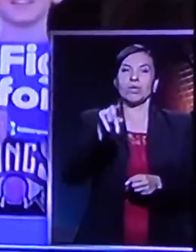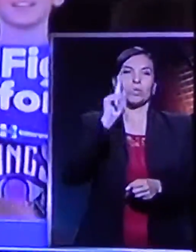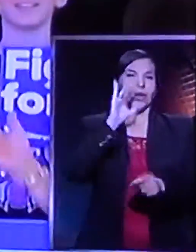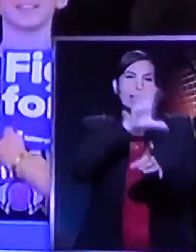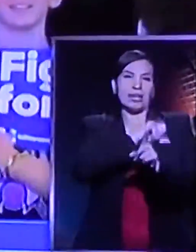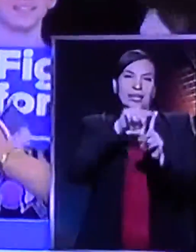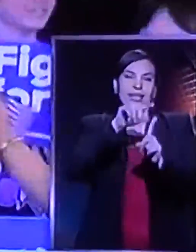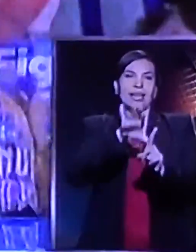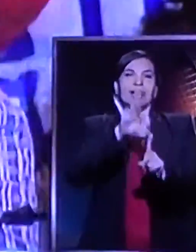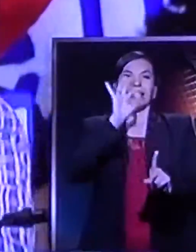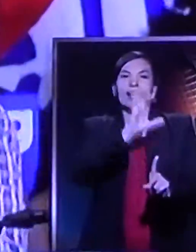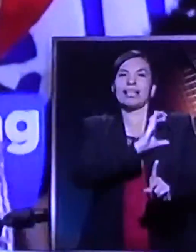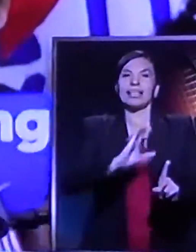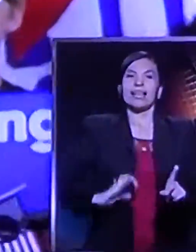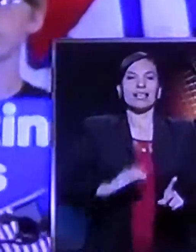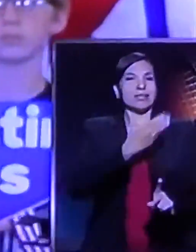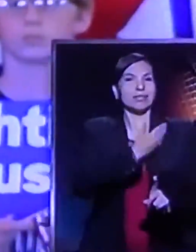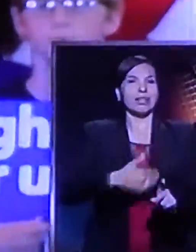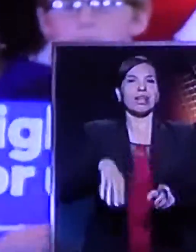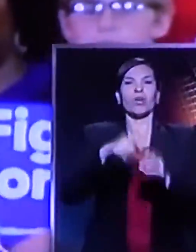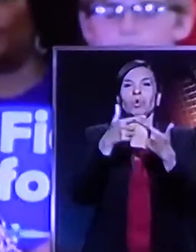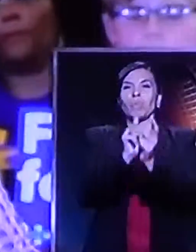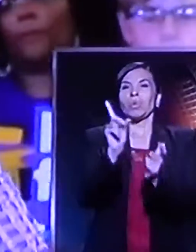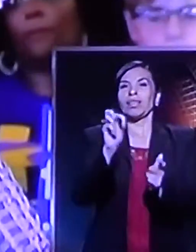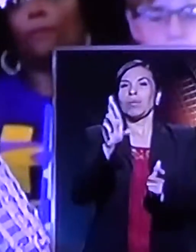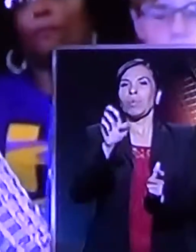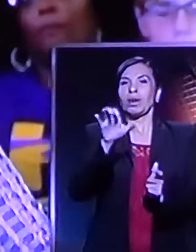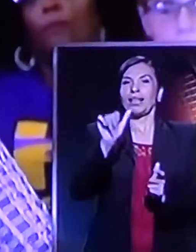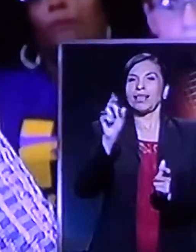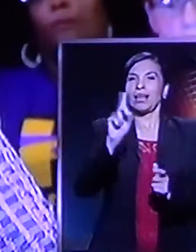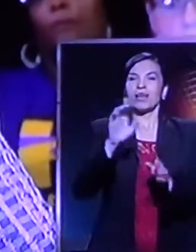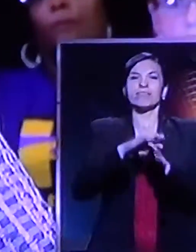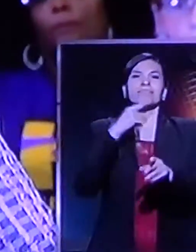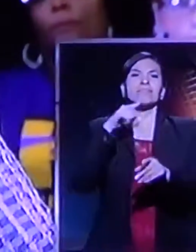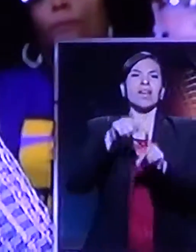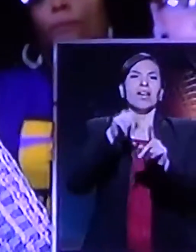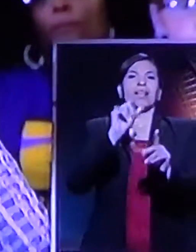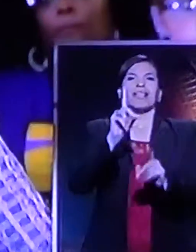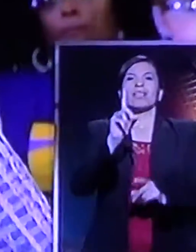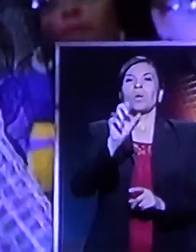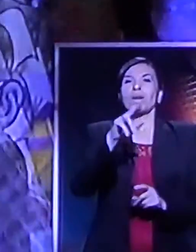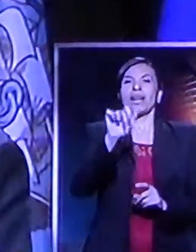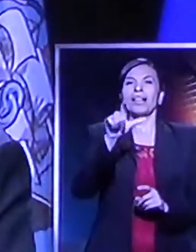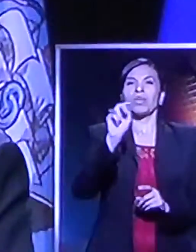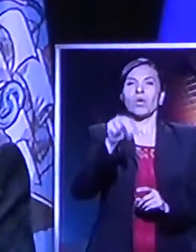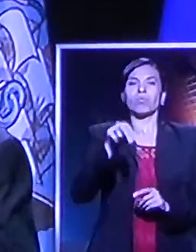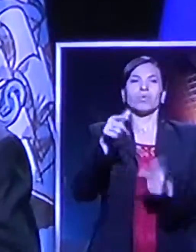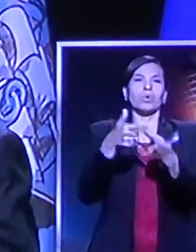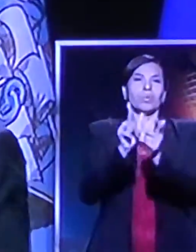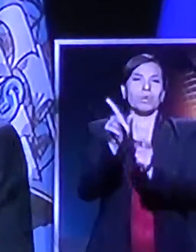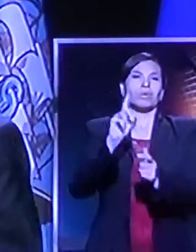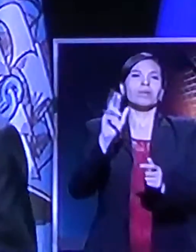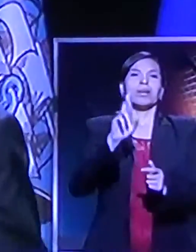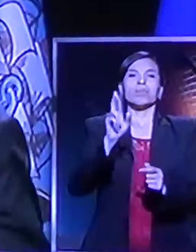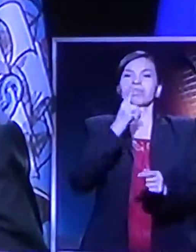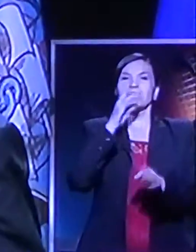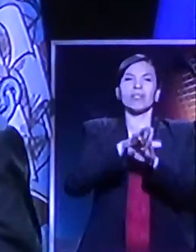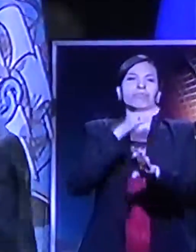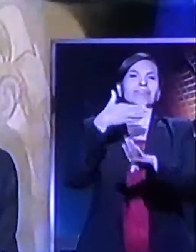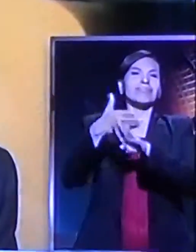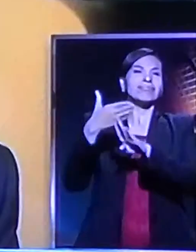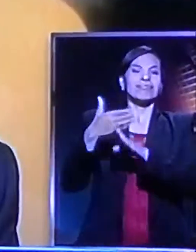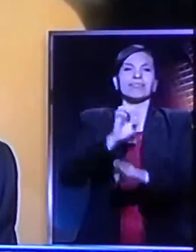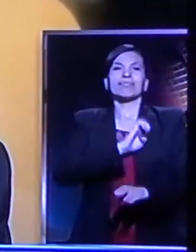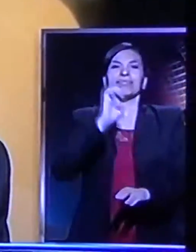la candidata presidencial demócrata, acusó al republicano Donald Trump de generar odio y división e insultar a todo el mundo, a